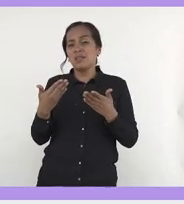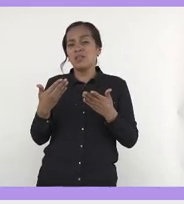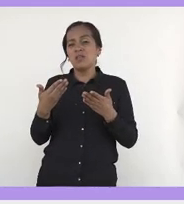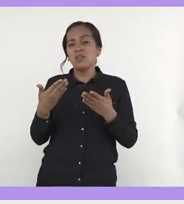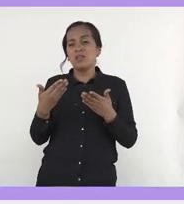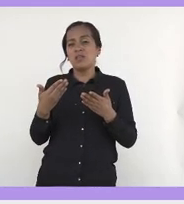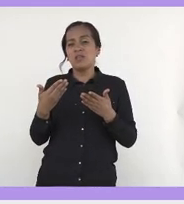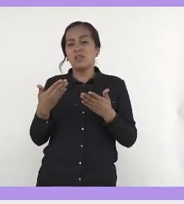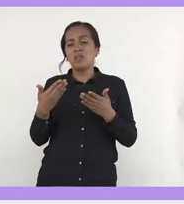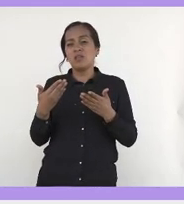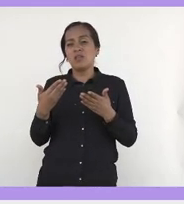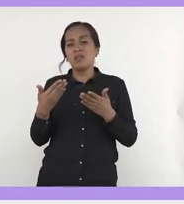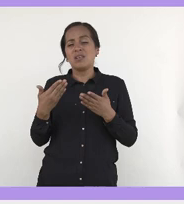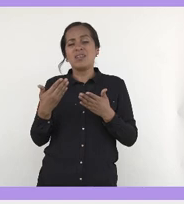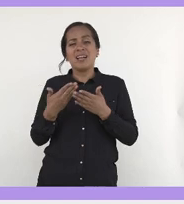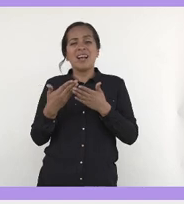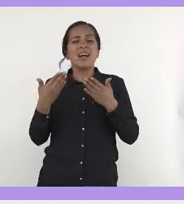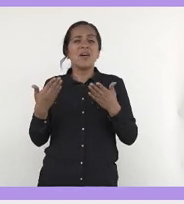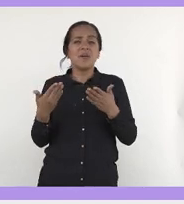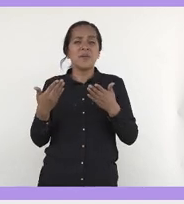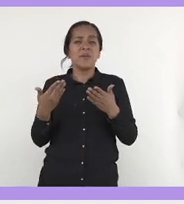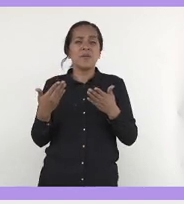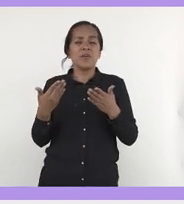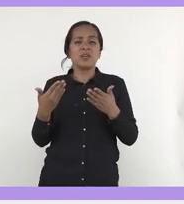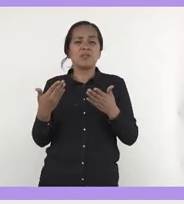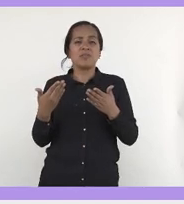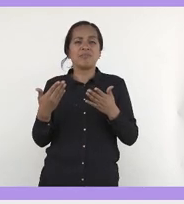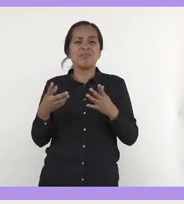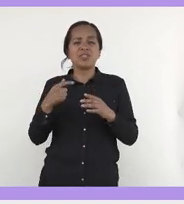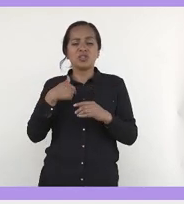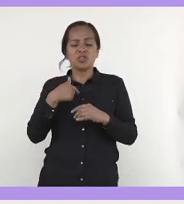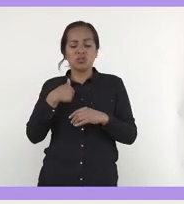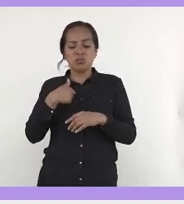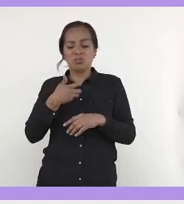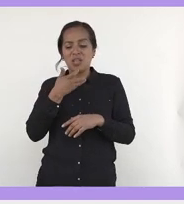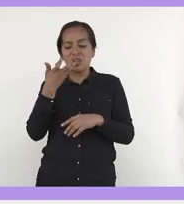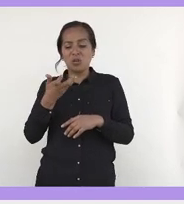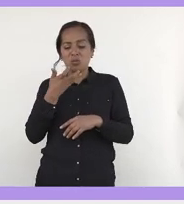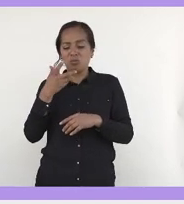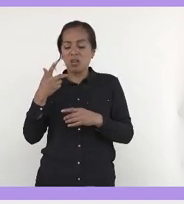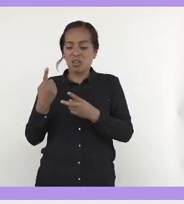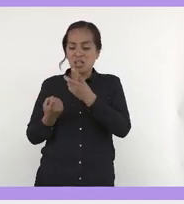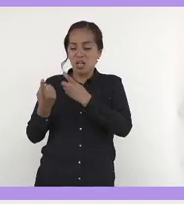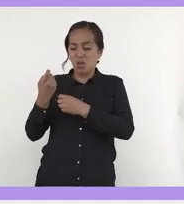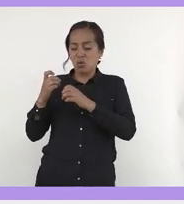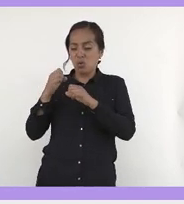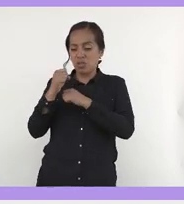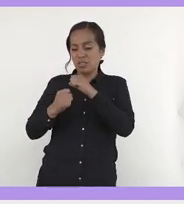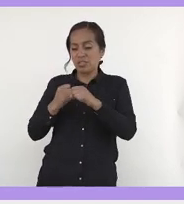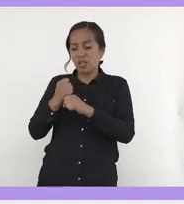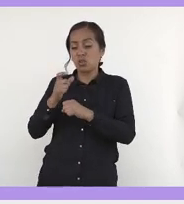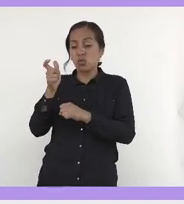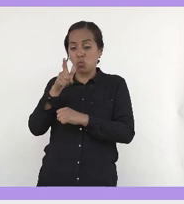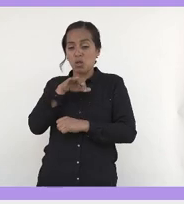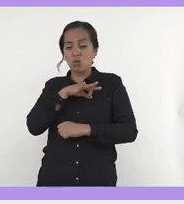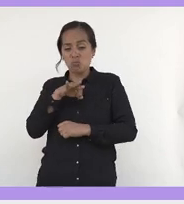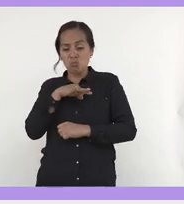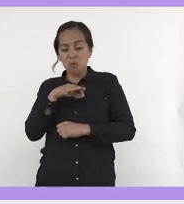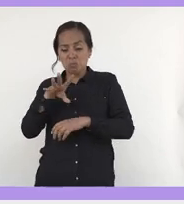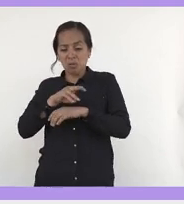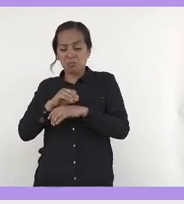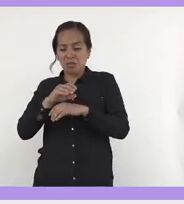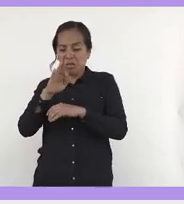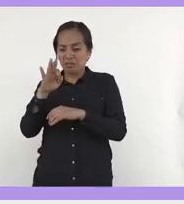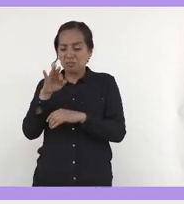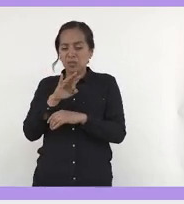tengo yo sí Ahora tengo como la costumbre desde hace unos años por acá de ir a los estadios cada vez que puedo y para